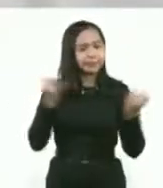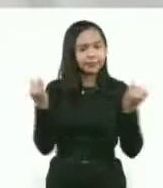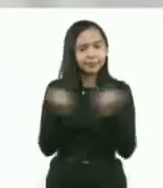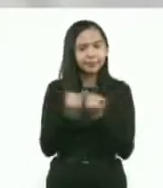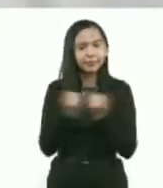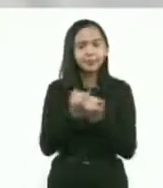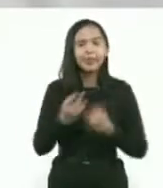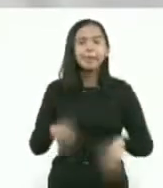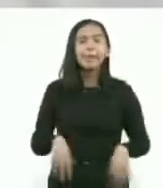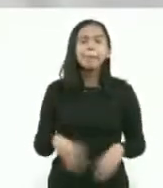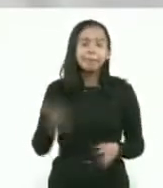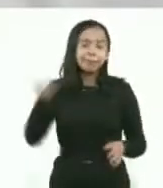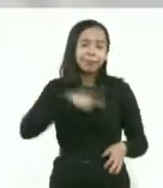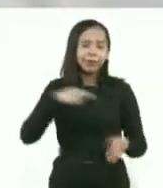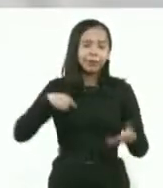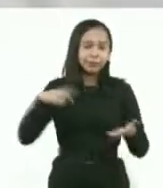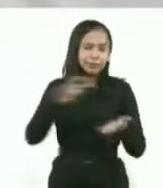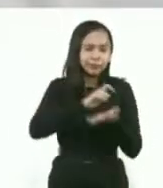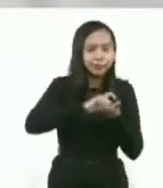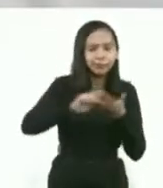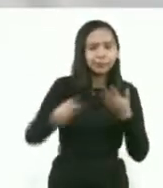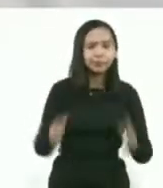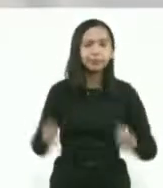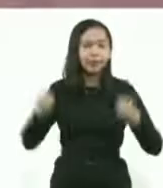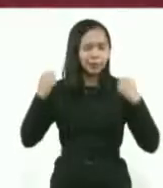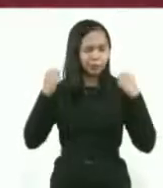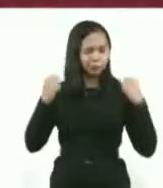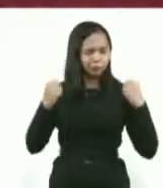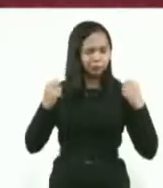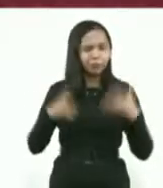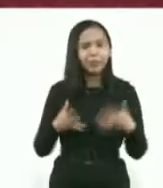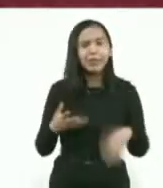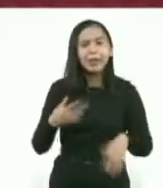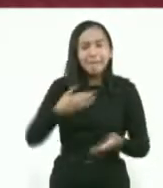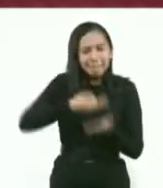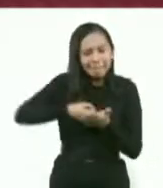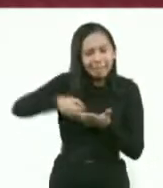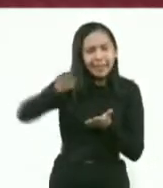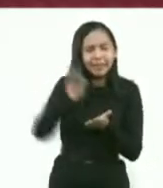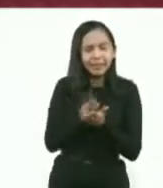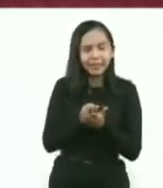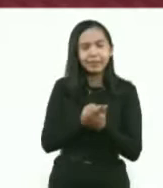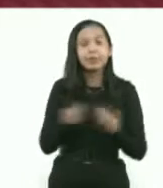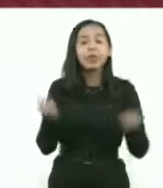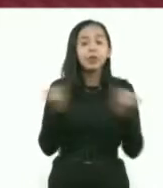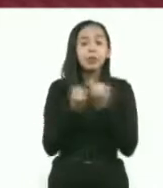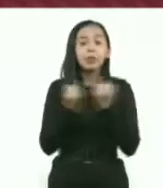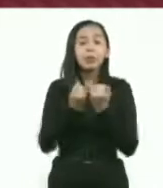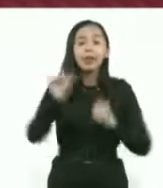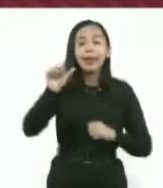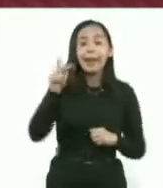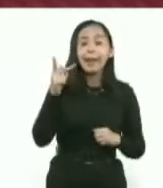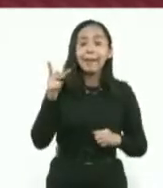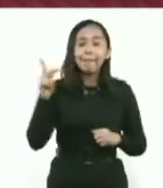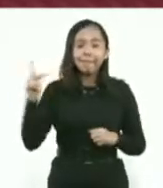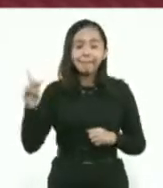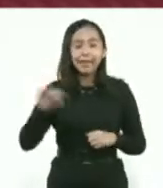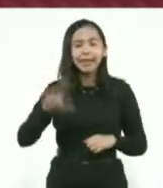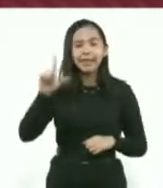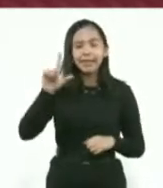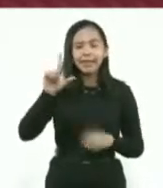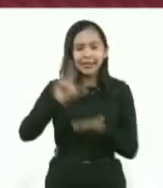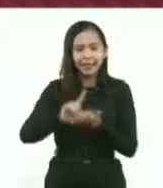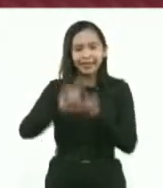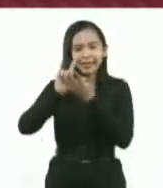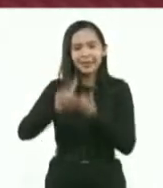de empoderarse como consumidoras, como consumidores, que utilicen la app de Litro por Litro, es gratuita.